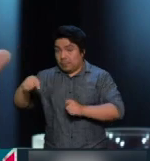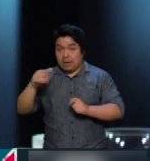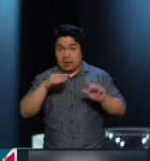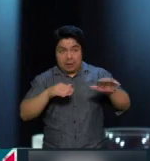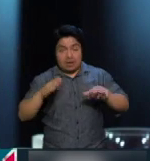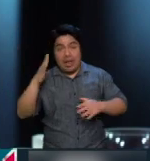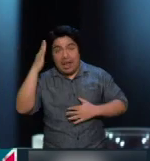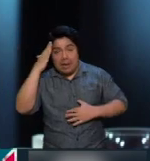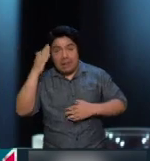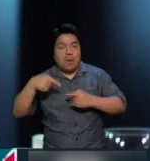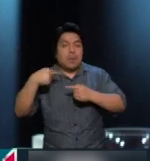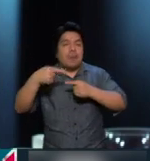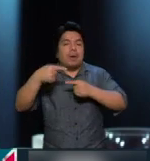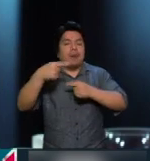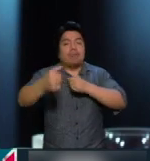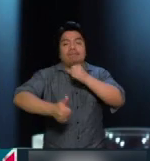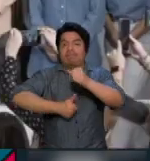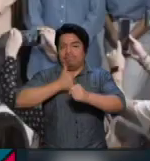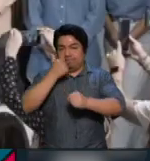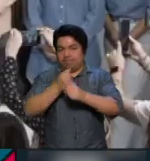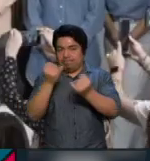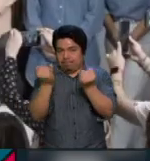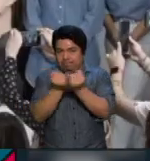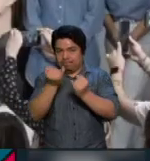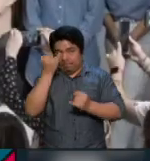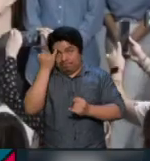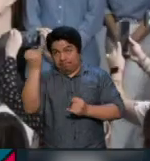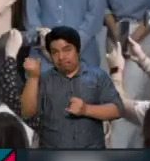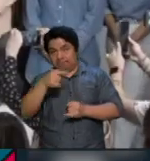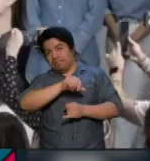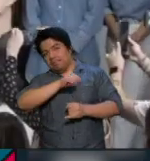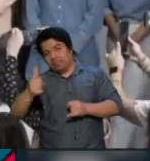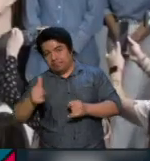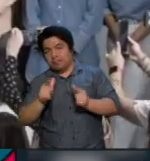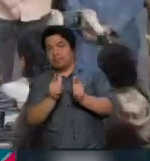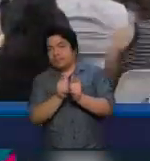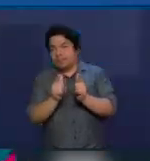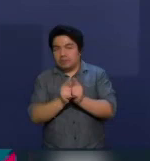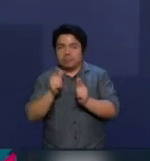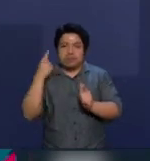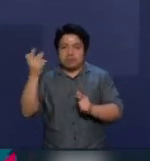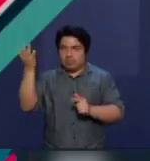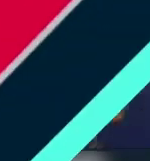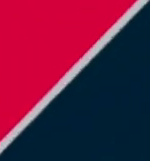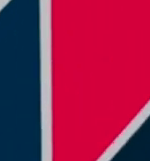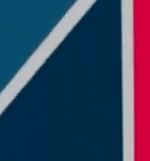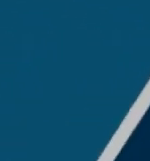próximos años con ideas y propuestas frente a los partidos que se quedaron en el pasado.